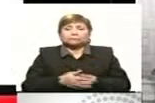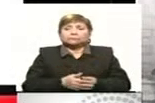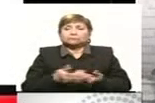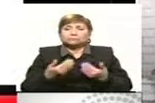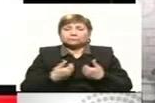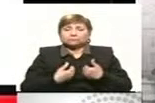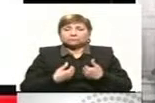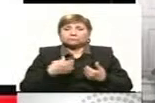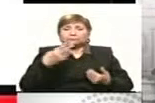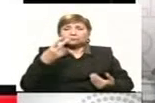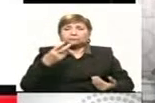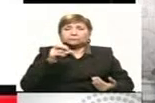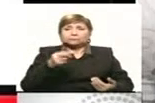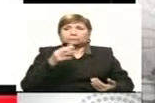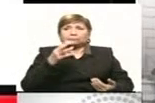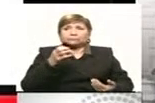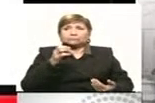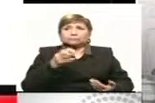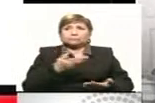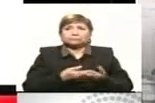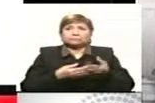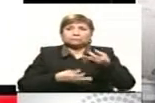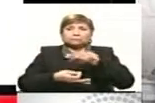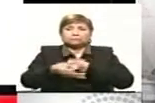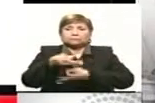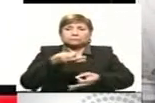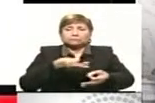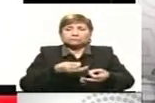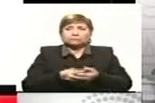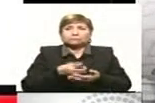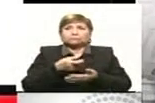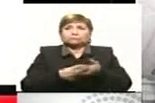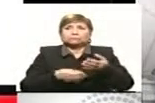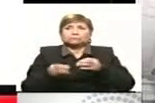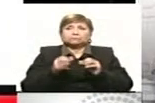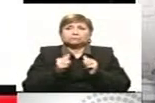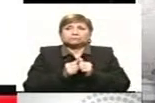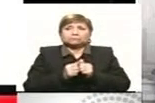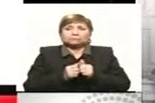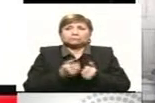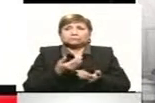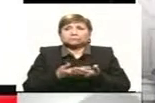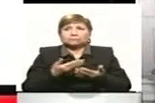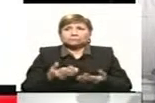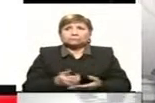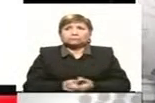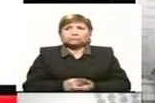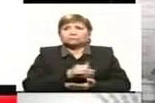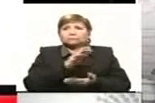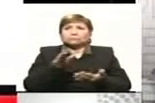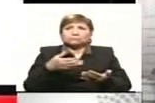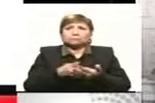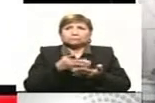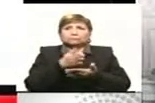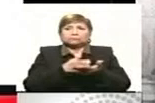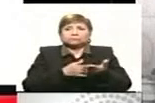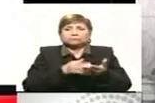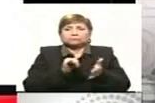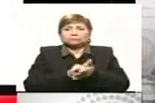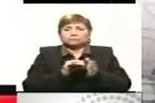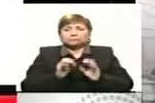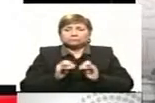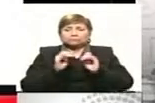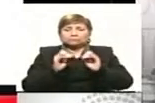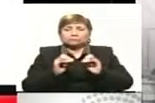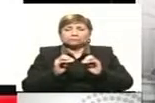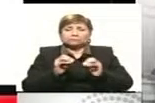tenemos 2.420 millones que son transferencias de recursos para ejecución de proyectos de inversión, que son todas las partes que hemos puesto en